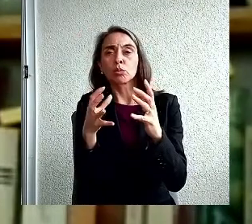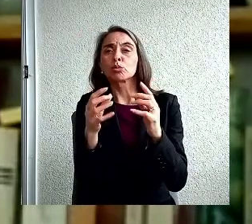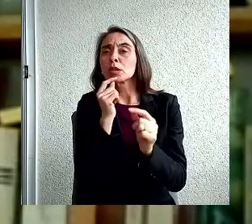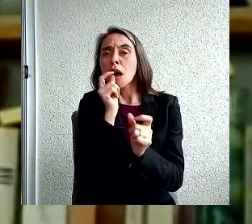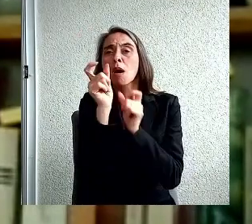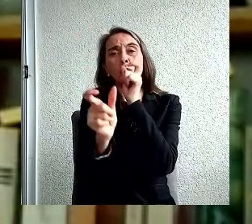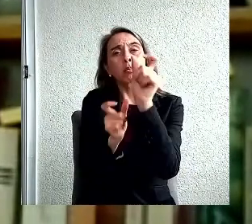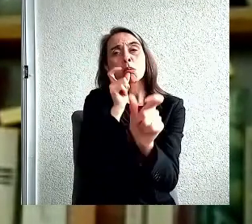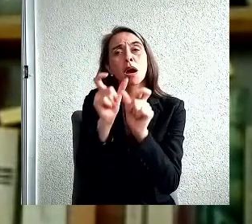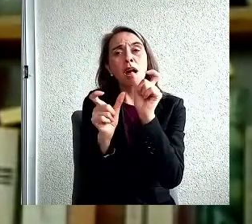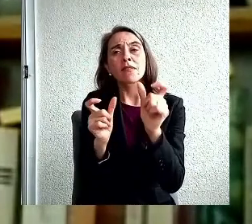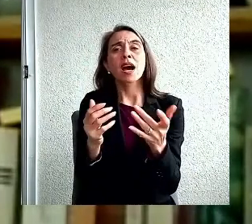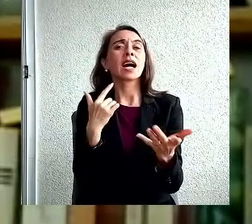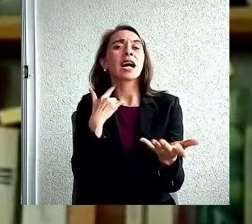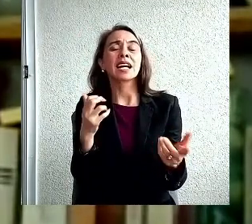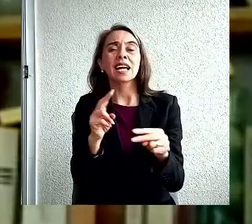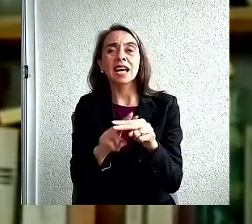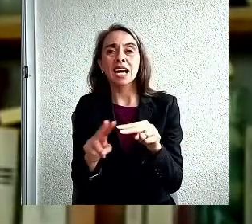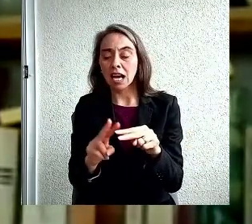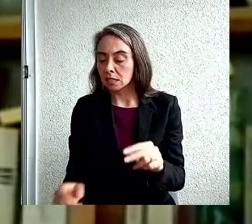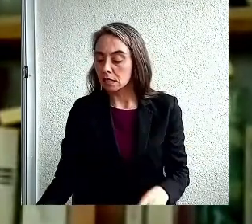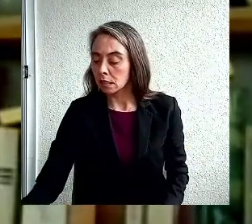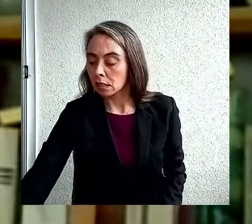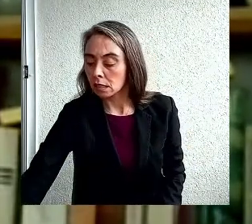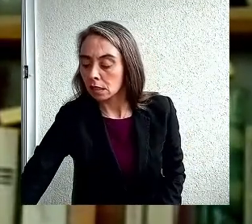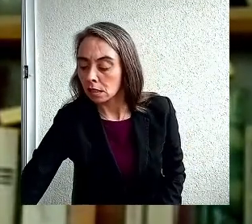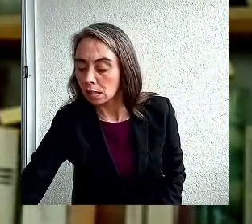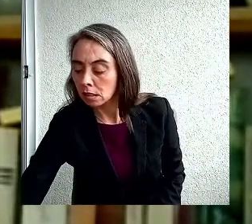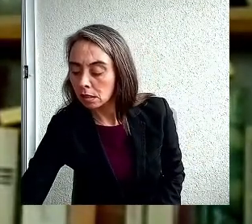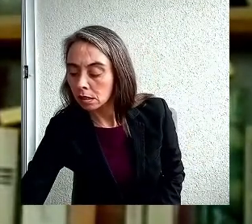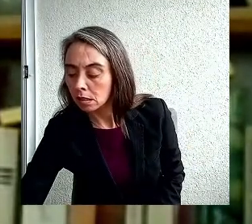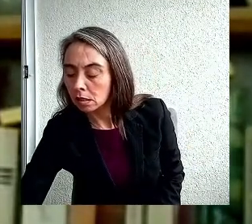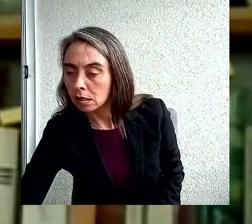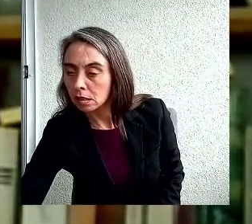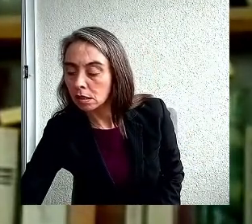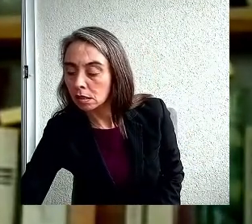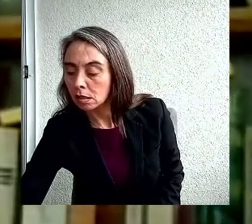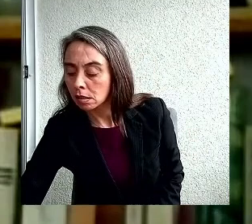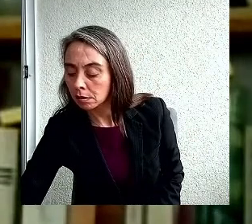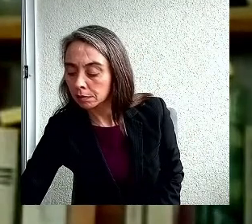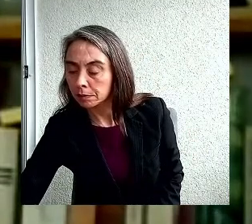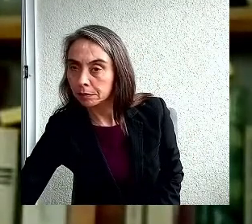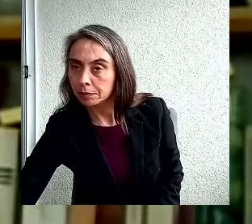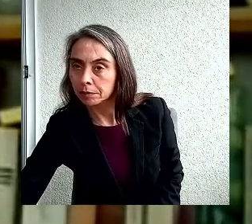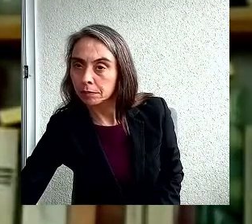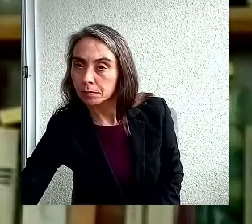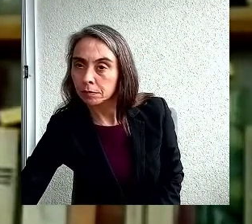cómo se incrementan aumentos en extremos acá,